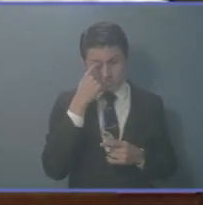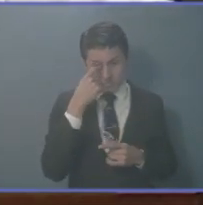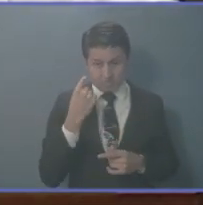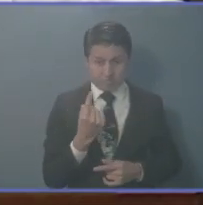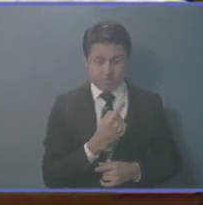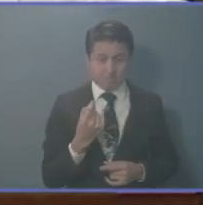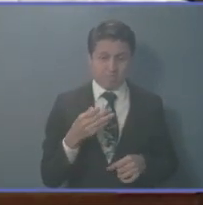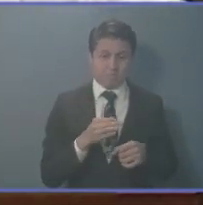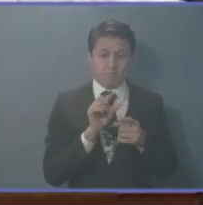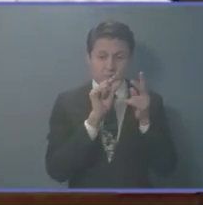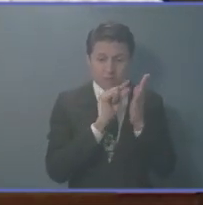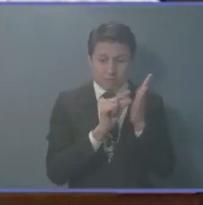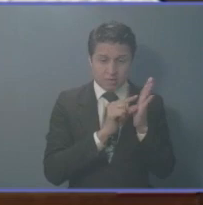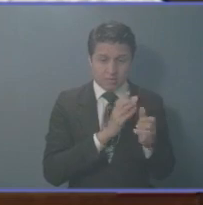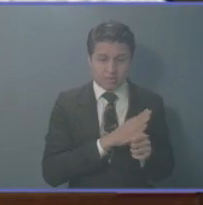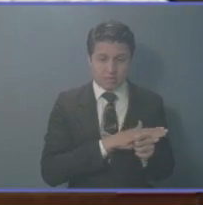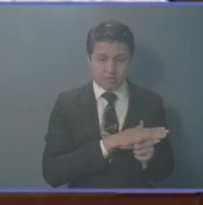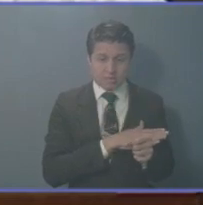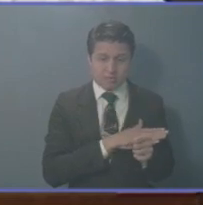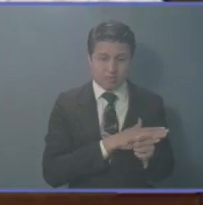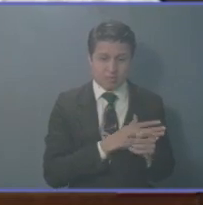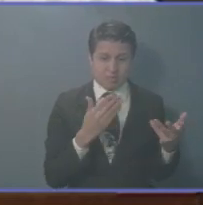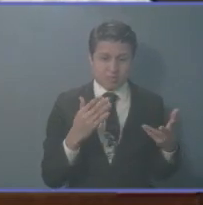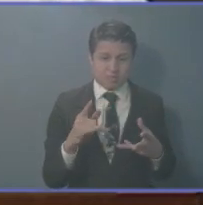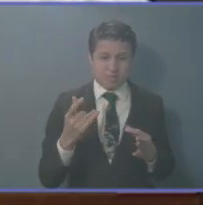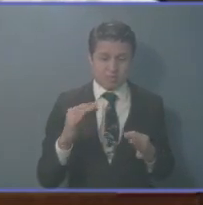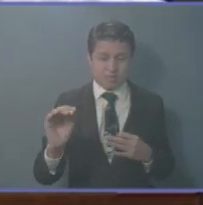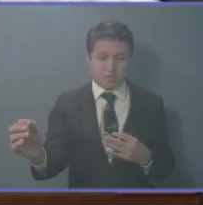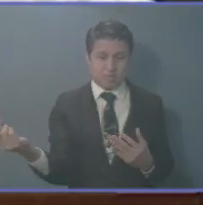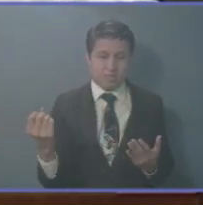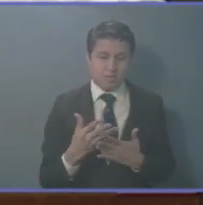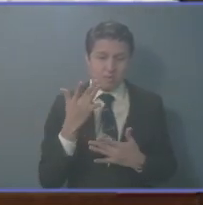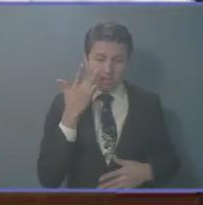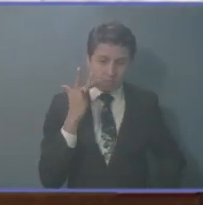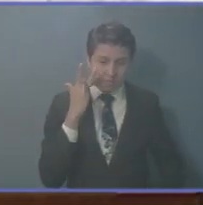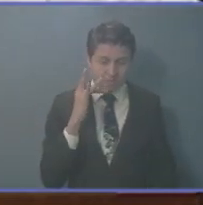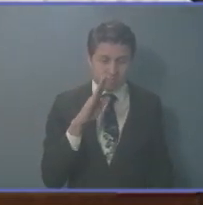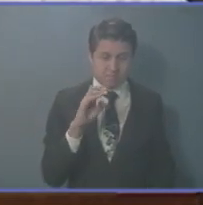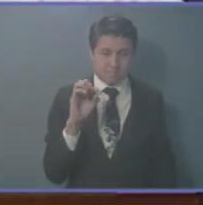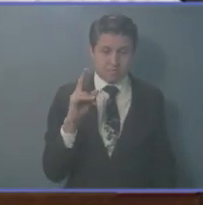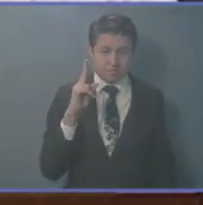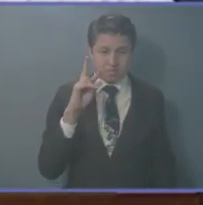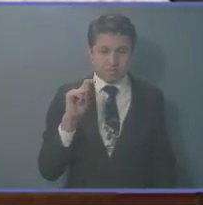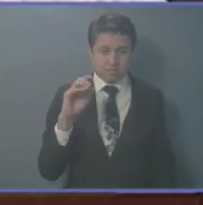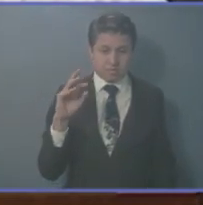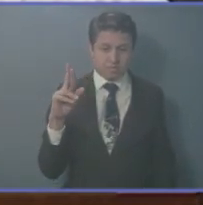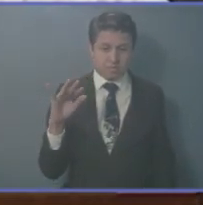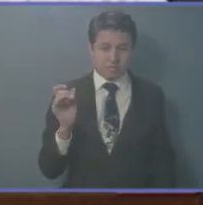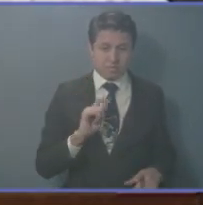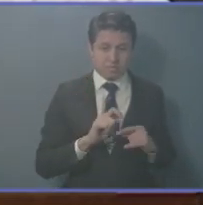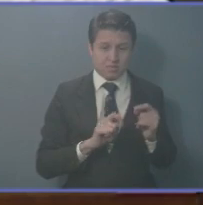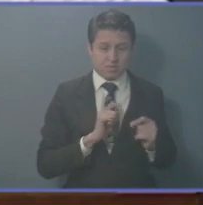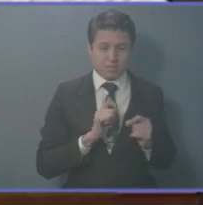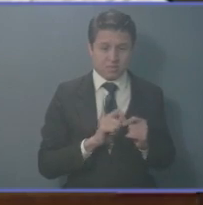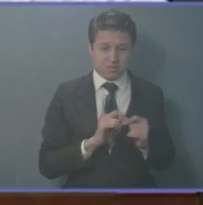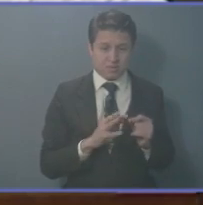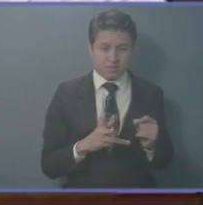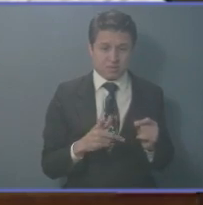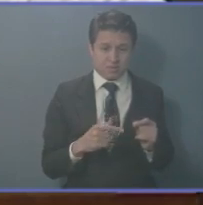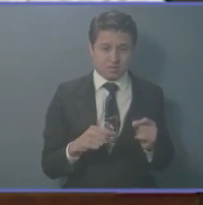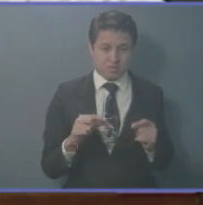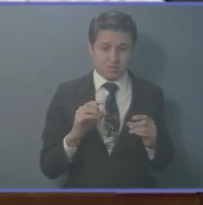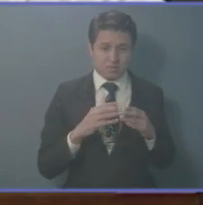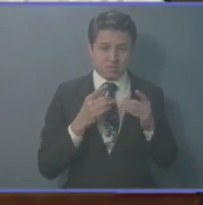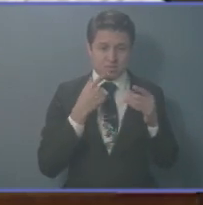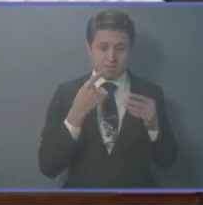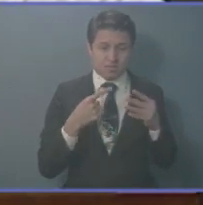inciso anterior estará sujeto a la realización de nuevas pruebas PCR y evaluaciones clínicas que permitan dictaminar con